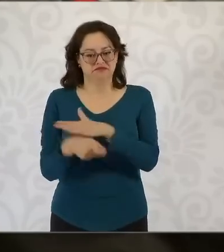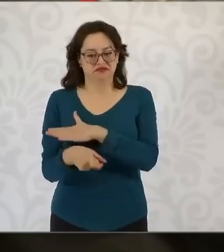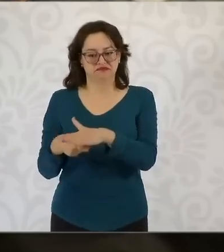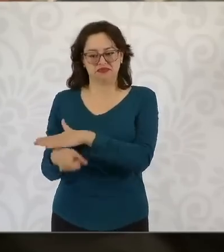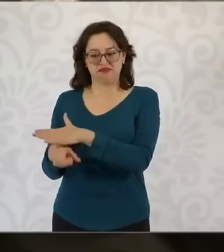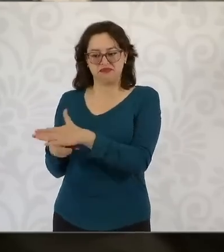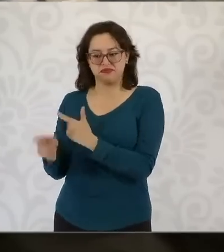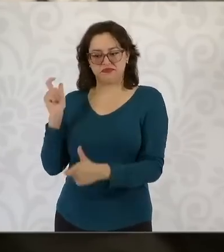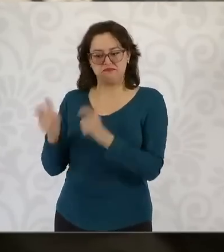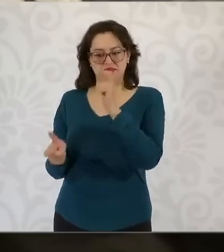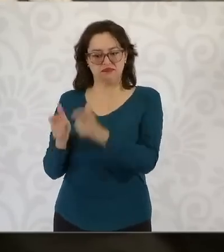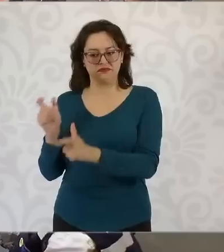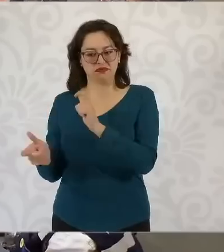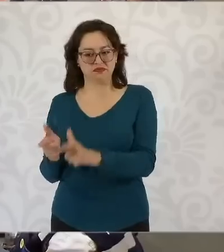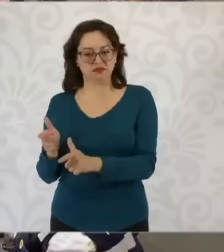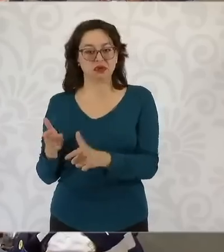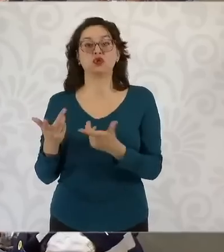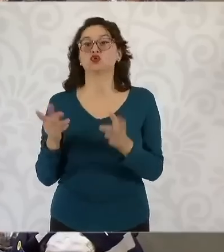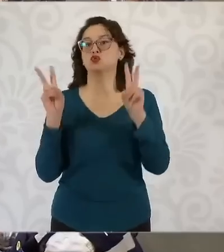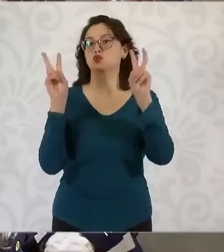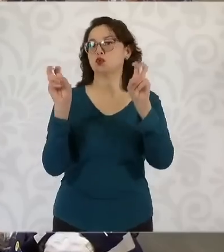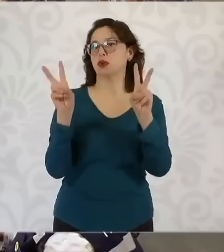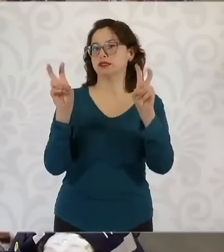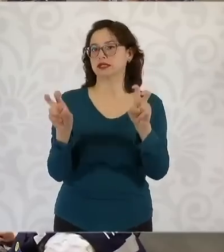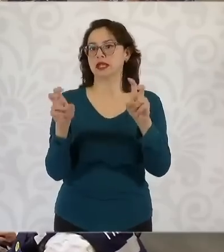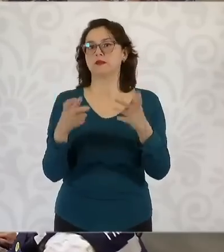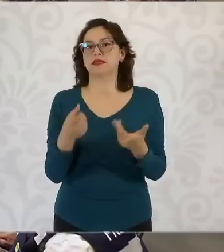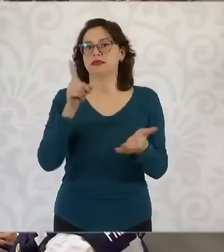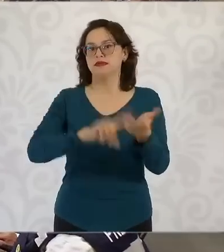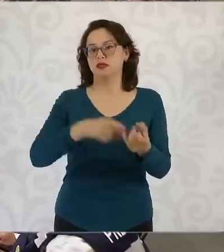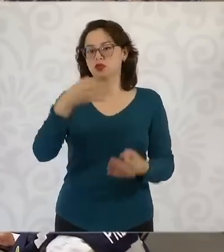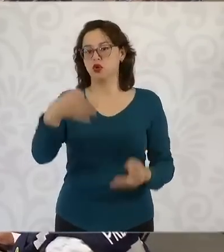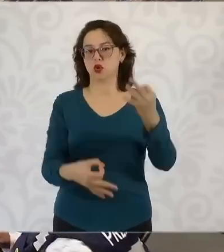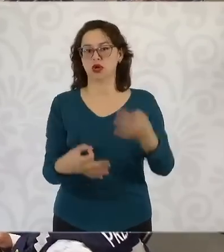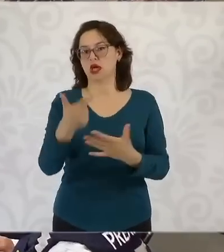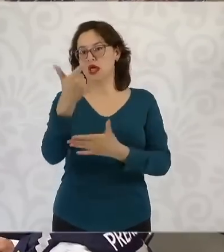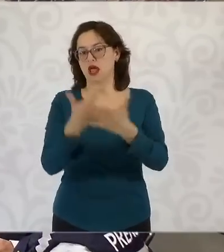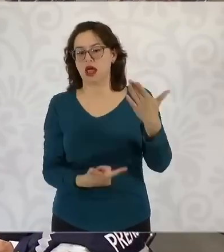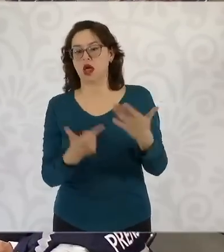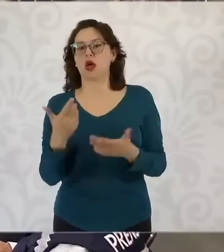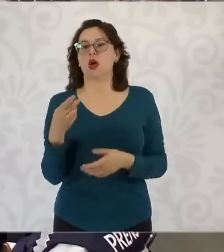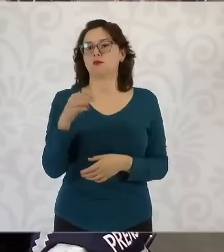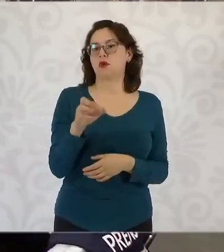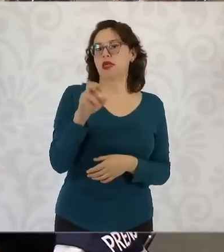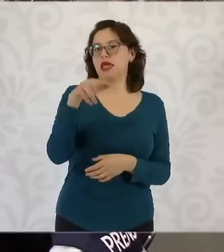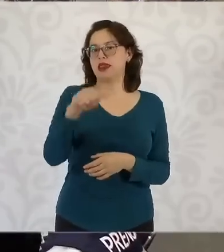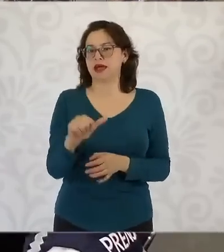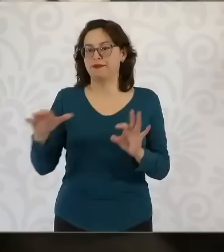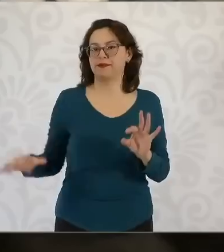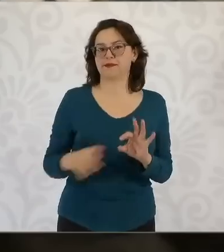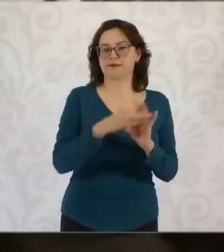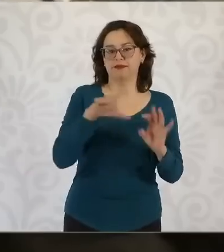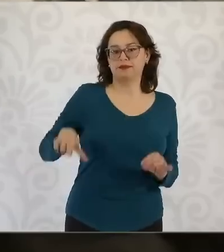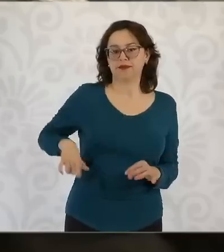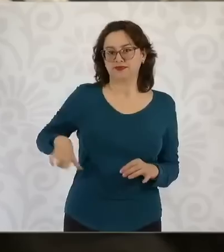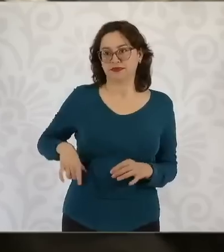supuesta lista negra de personajes ligados a Morena o al gobierno que usted encabeza. ¿Ustedes tienen conocimiento de esta